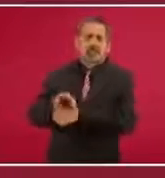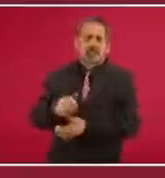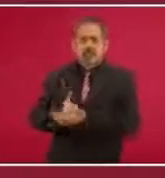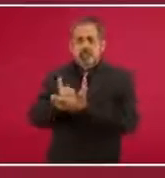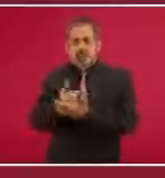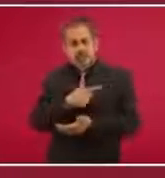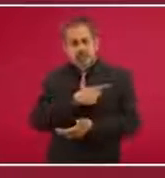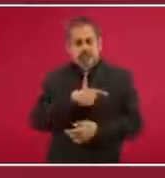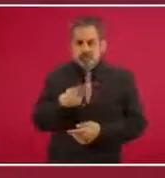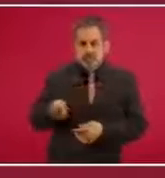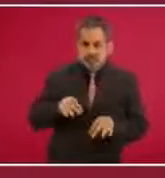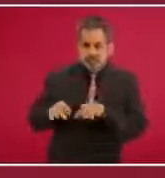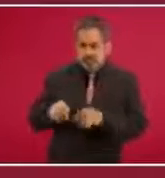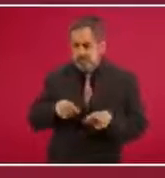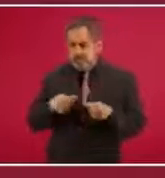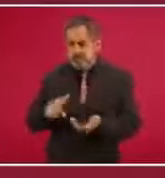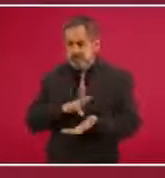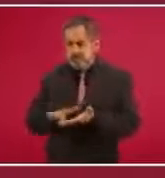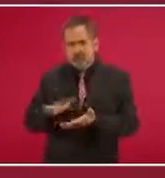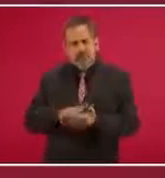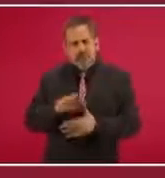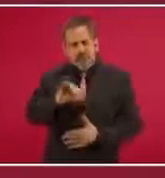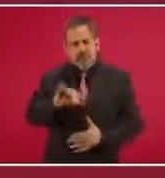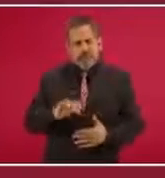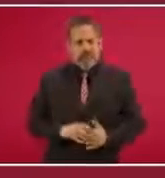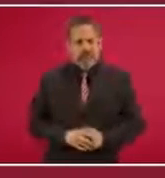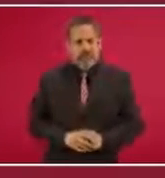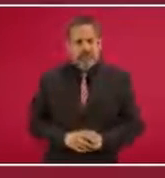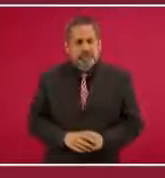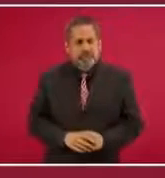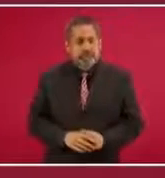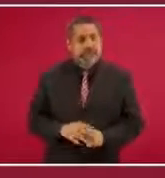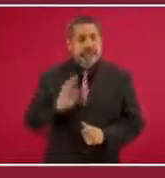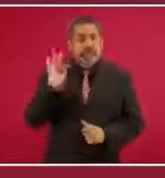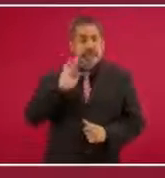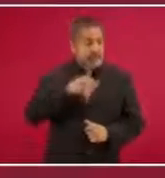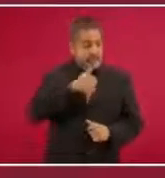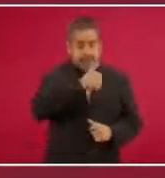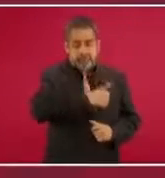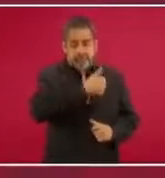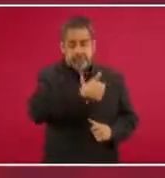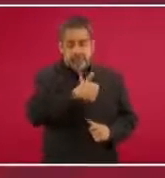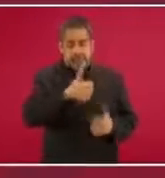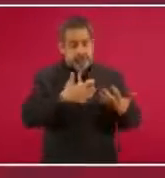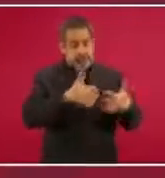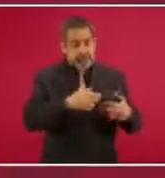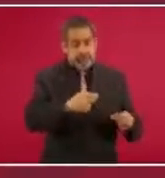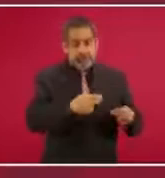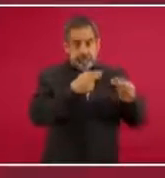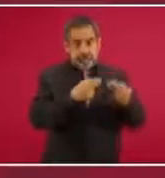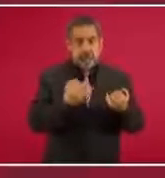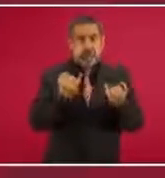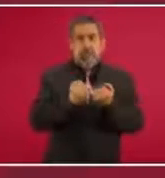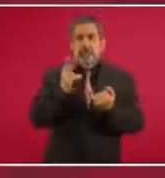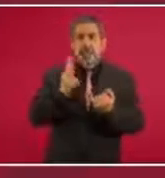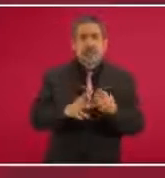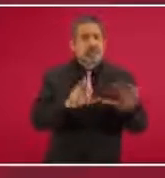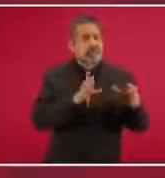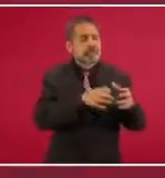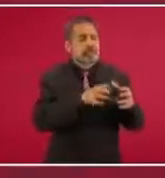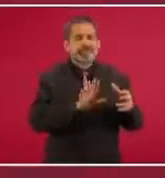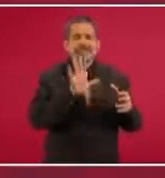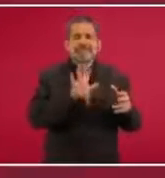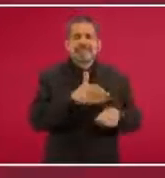a apoyar a sus trabajadores sí cada empresa es como una familia